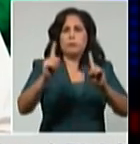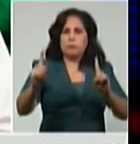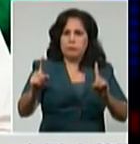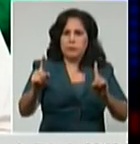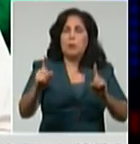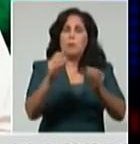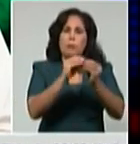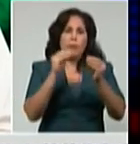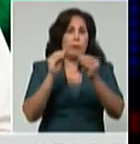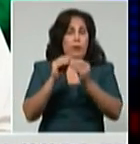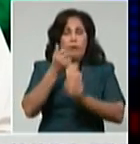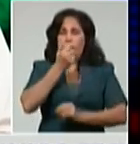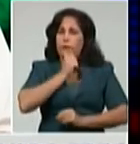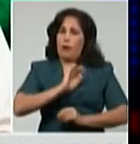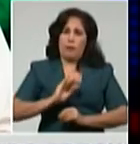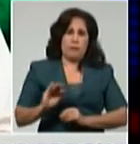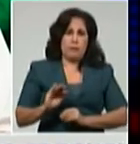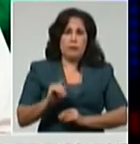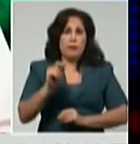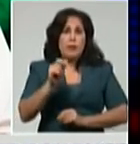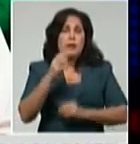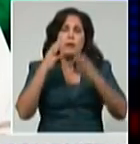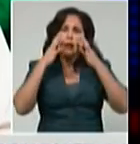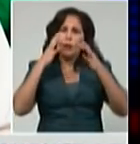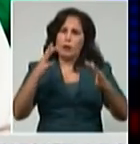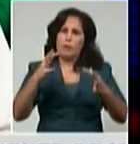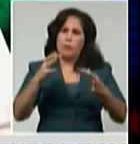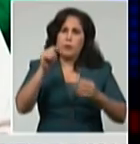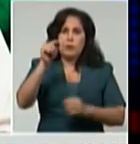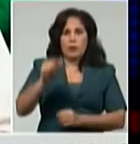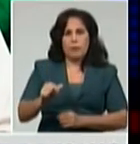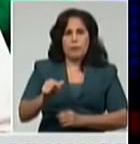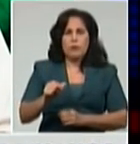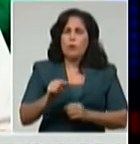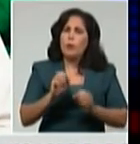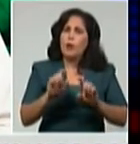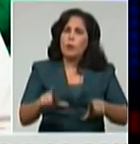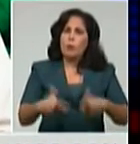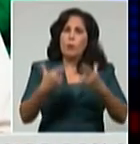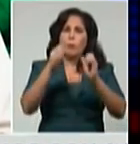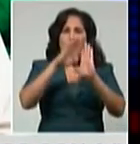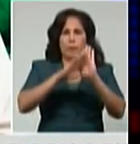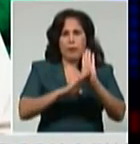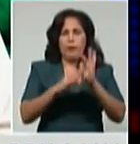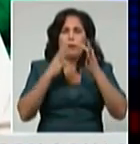contaminar un número importante de personas. Por lo tanto,